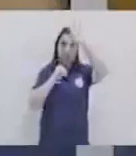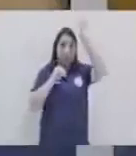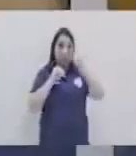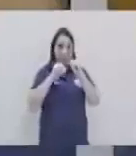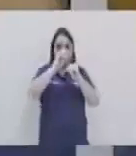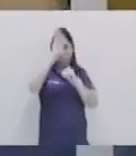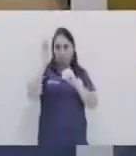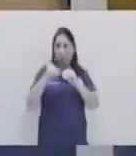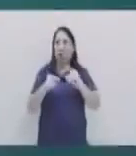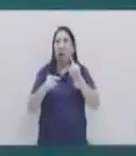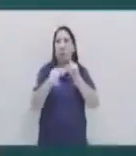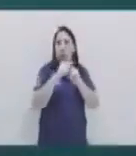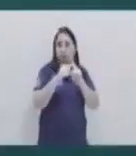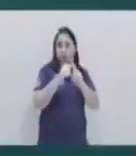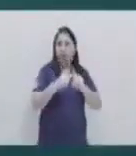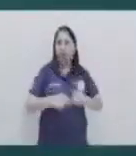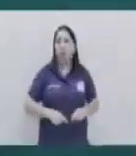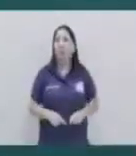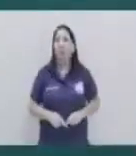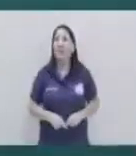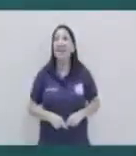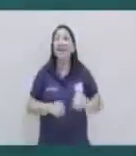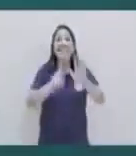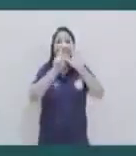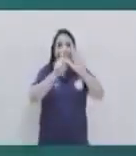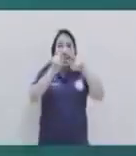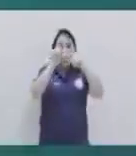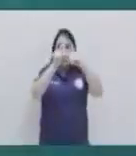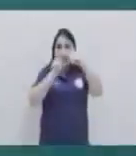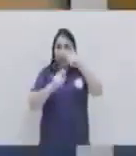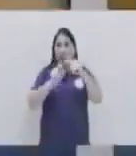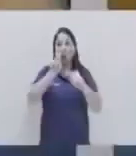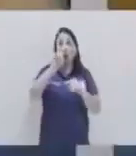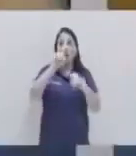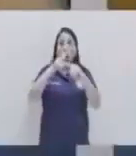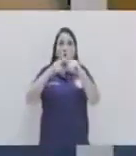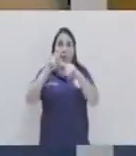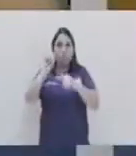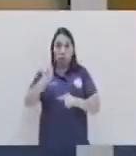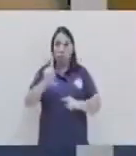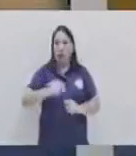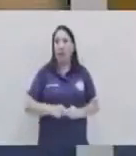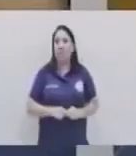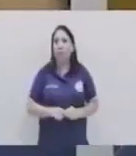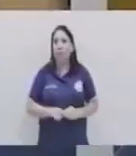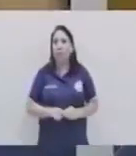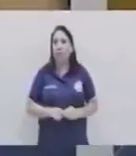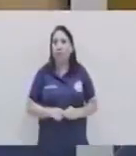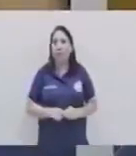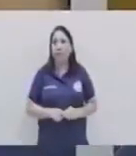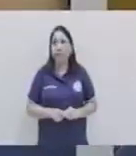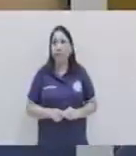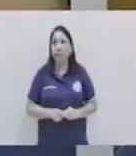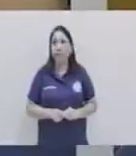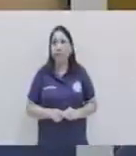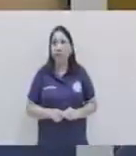me quedaría como positivo. 6, 2 por 1 es 2.